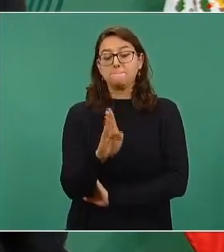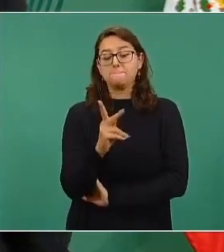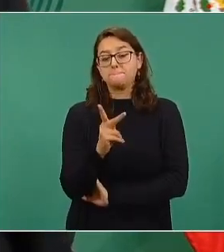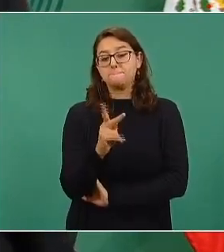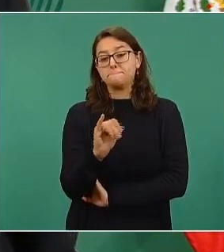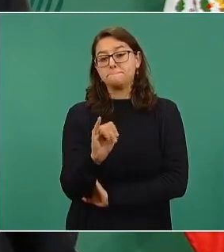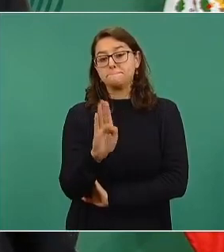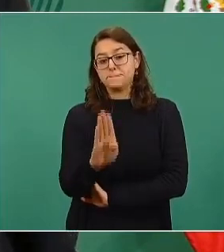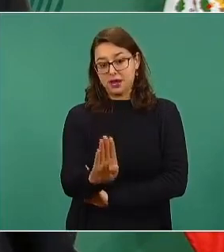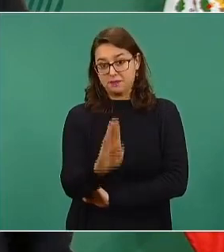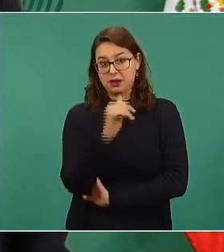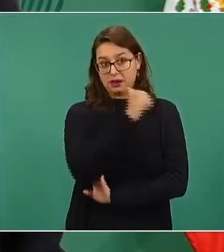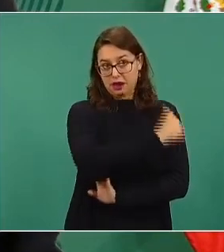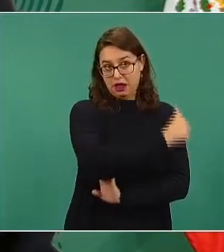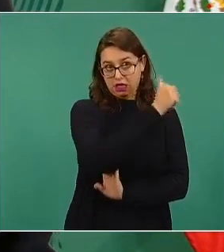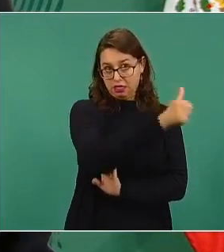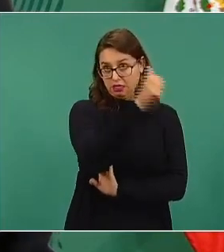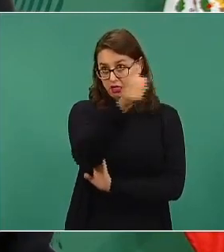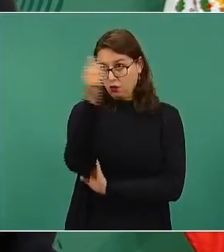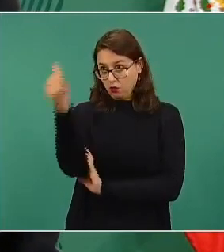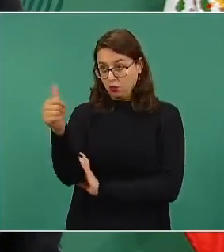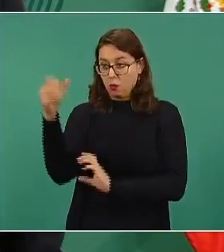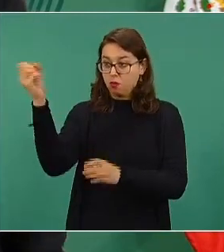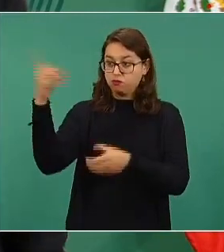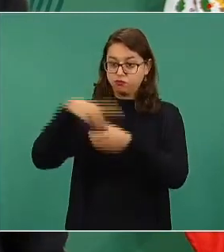del PIB de cada país.